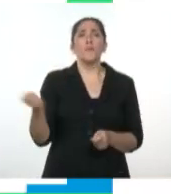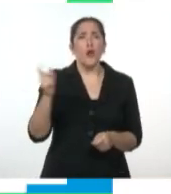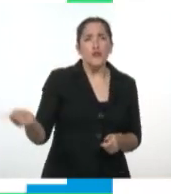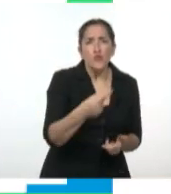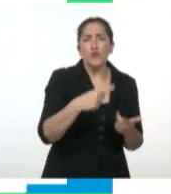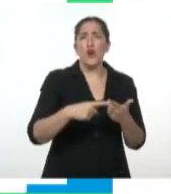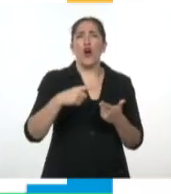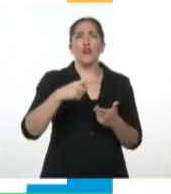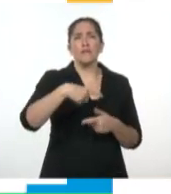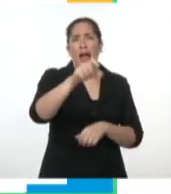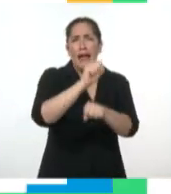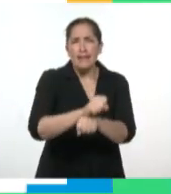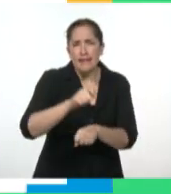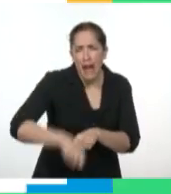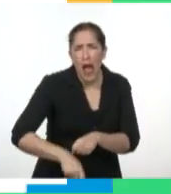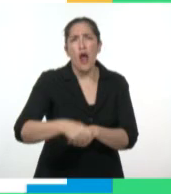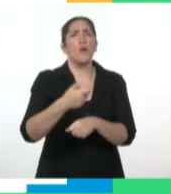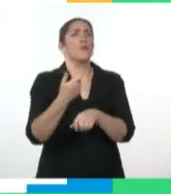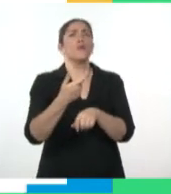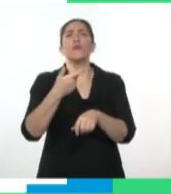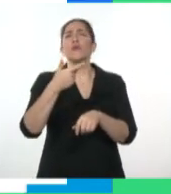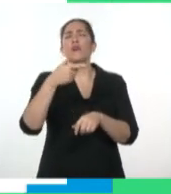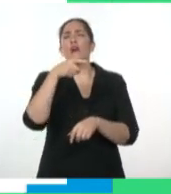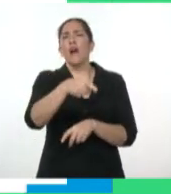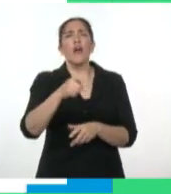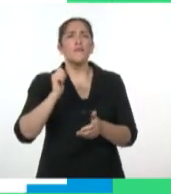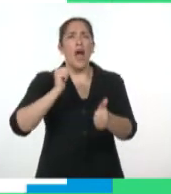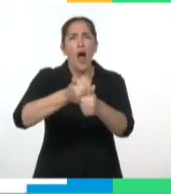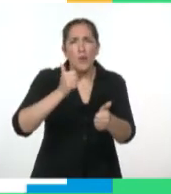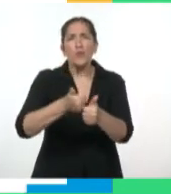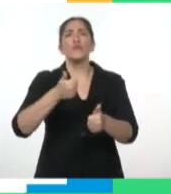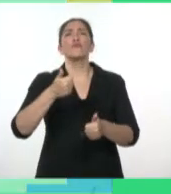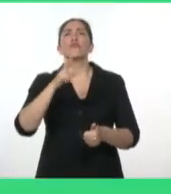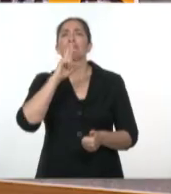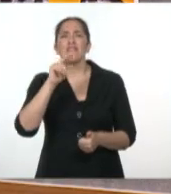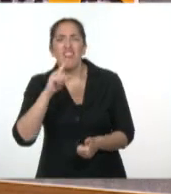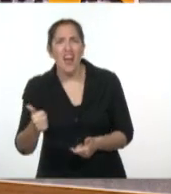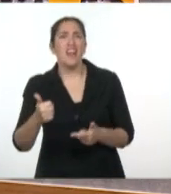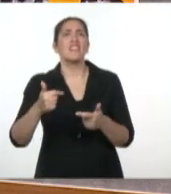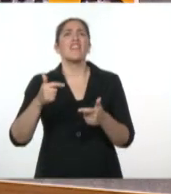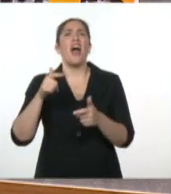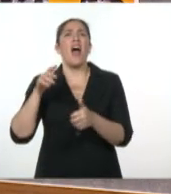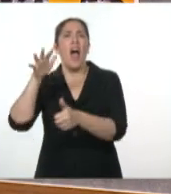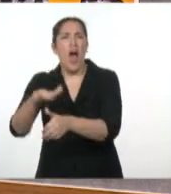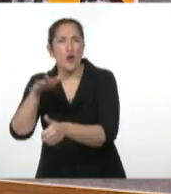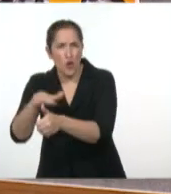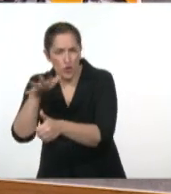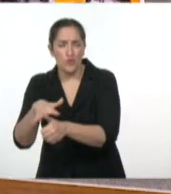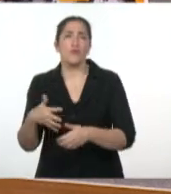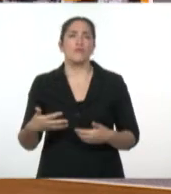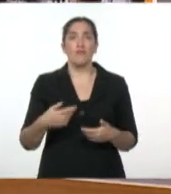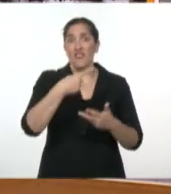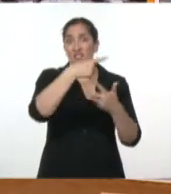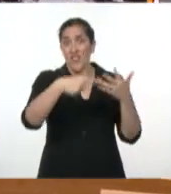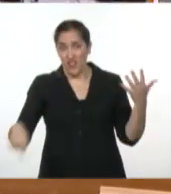explotación, esclavitud, acoso, abuso sexual y trata de mujeres. Bien, todas estas definiciones entonces, para,